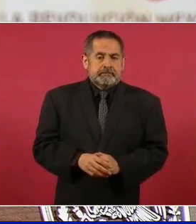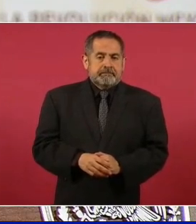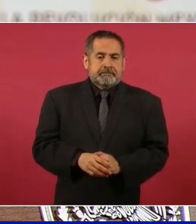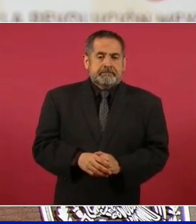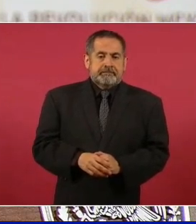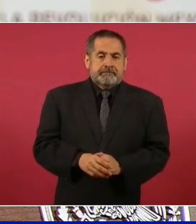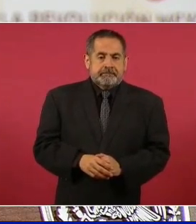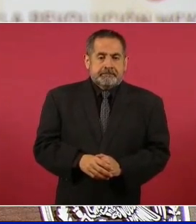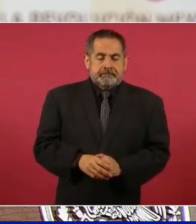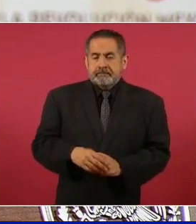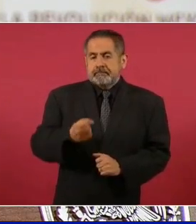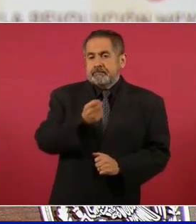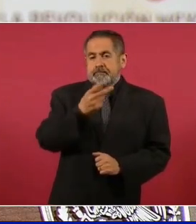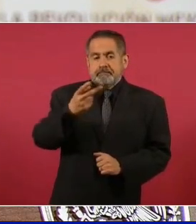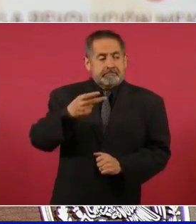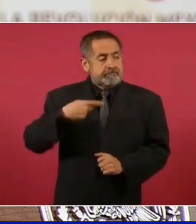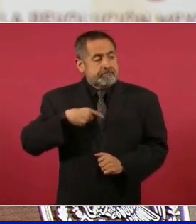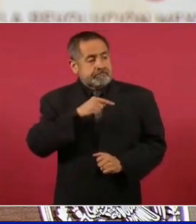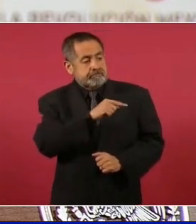está manchada.